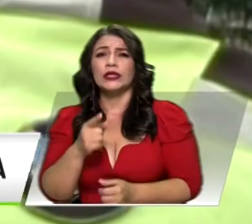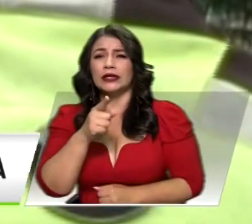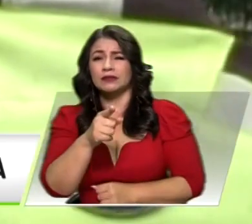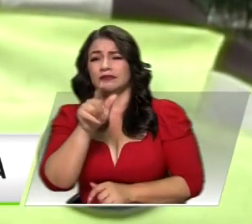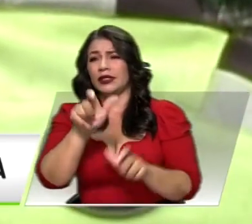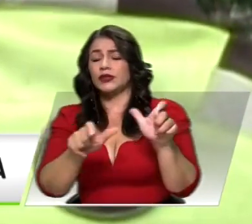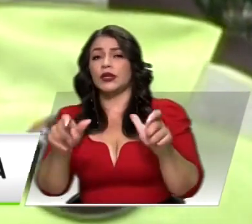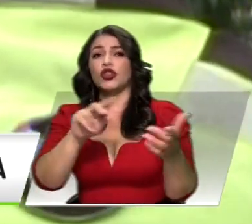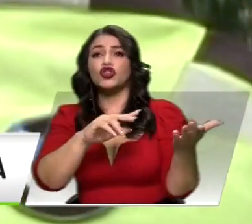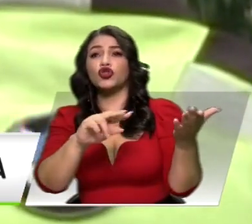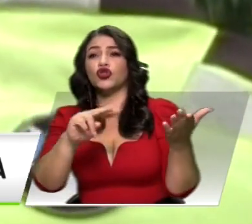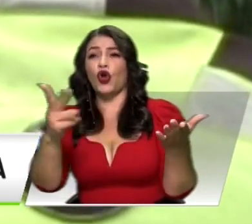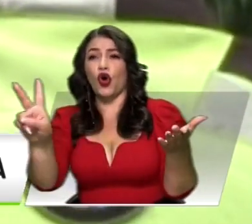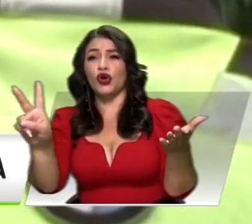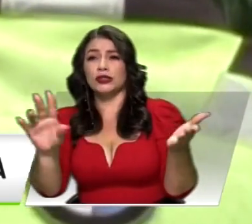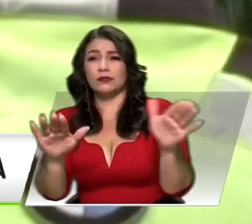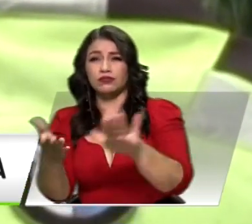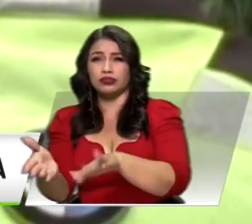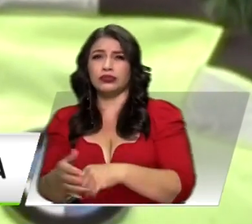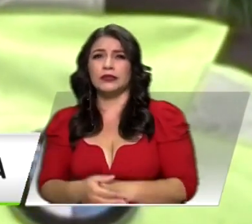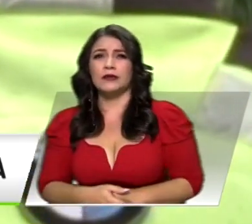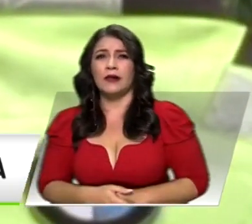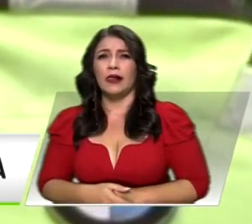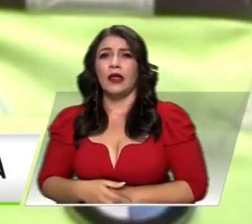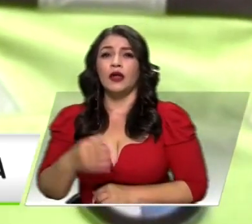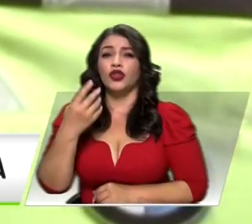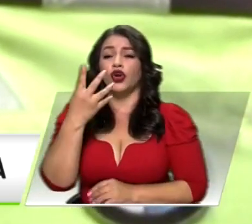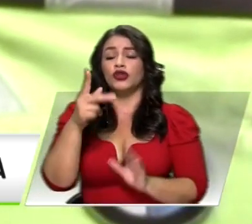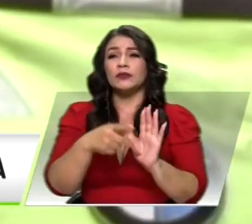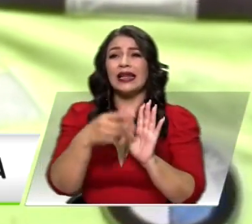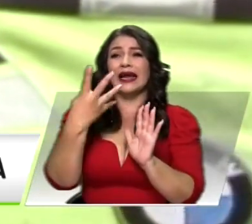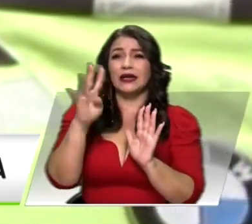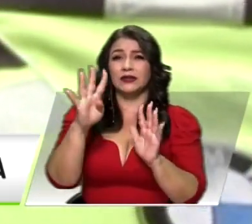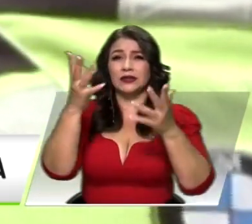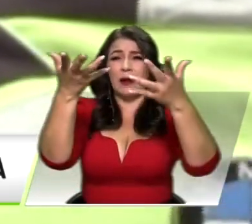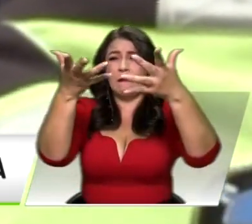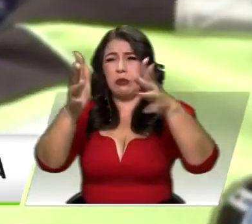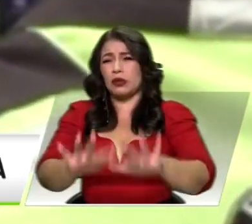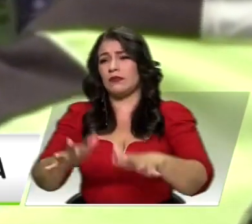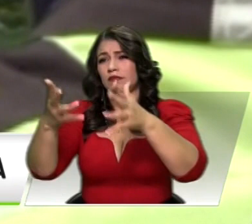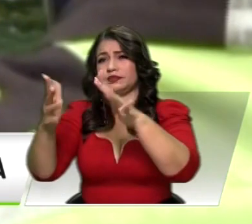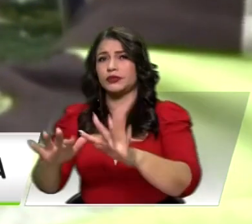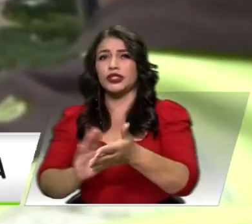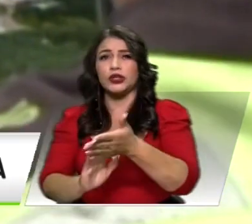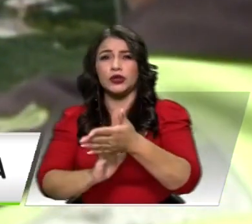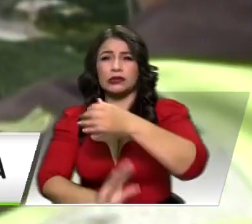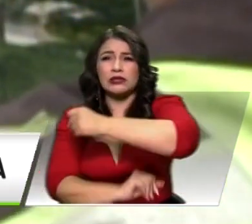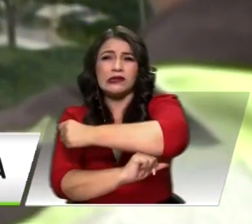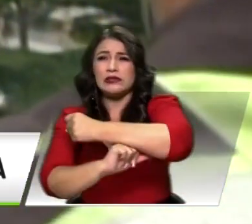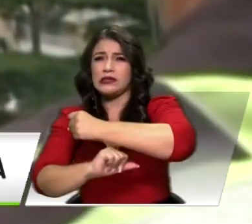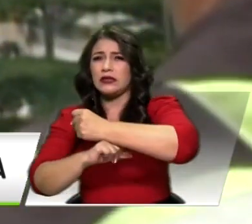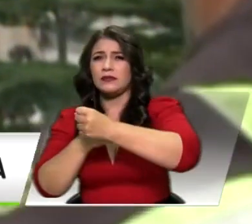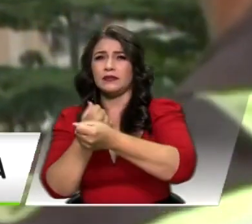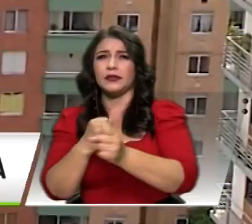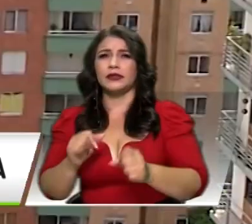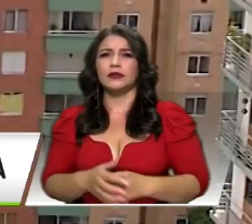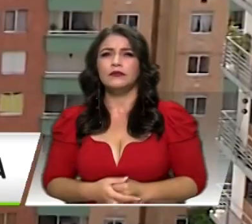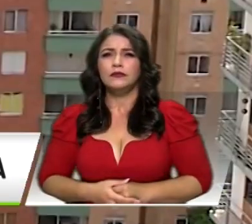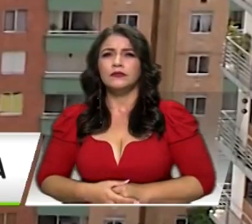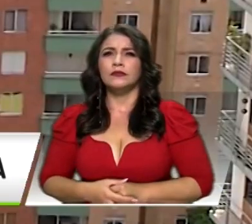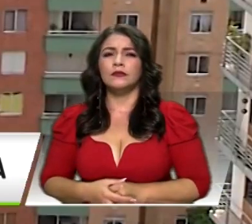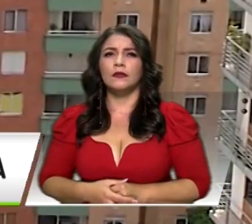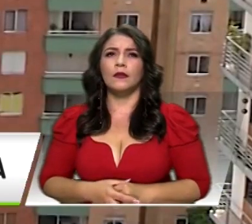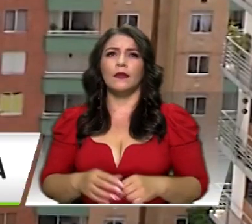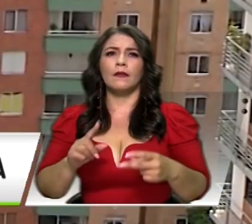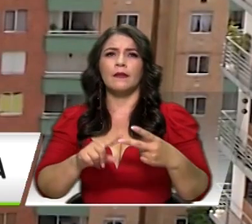personas. El resto del edificio tuvo que ser demolido en 2014, debido a la imposibilidad de una repotenciación. Como efecto dominó, el